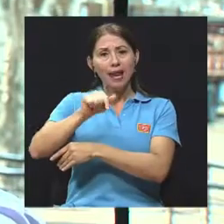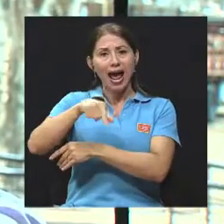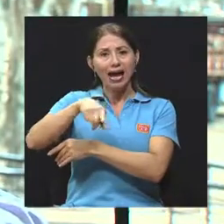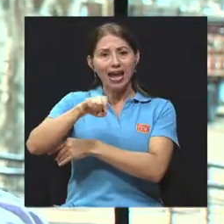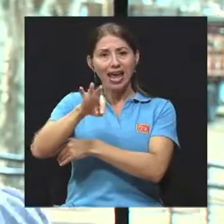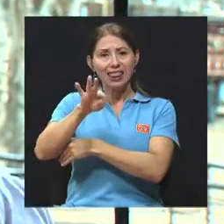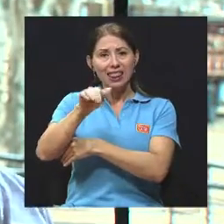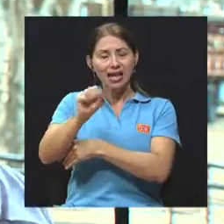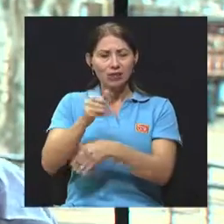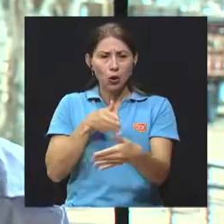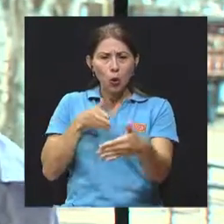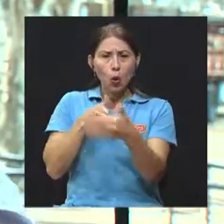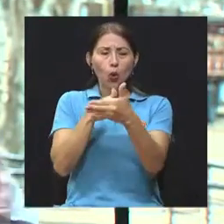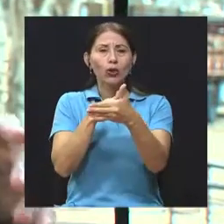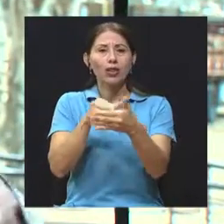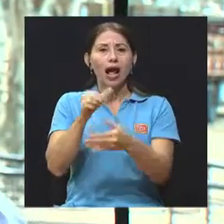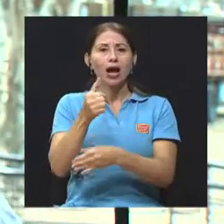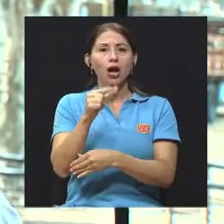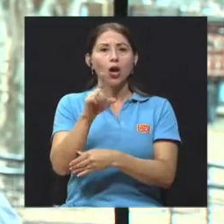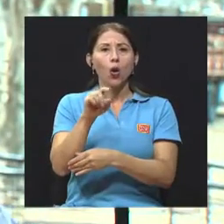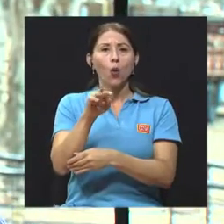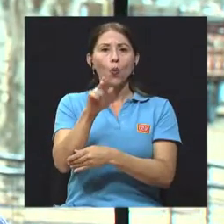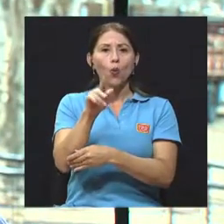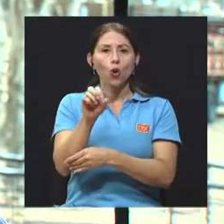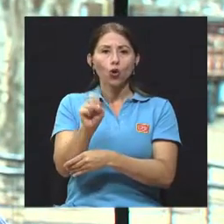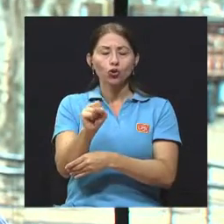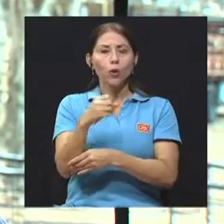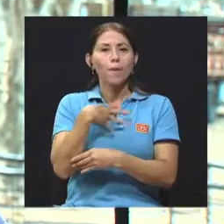rojos, y directamente contra la supervivencia de células.